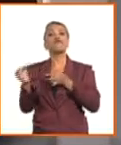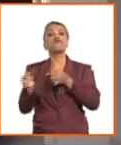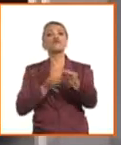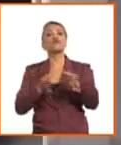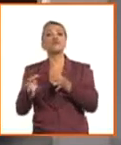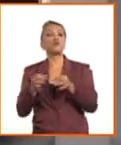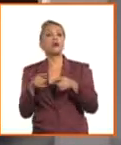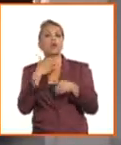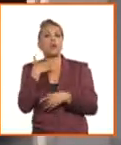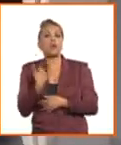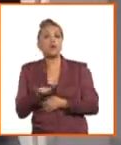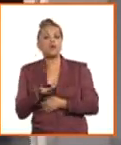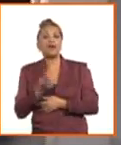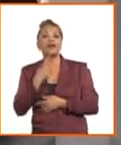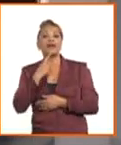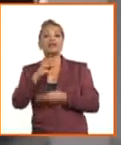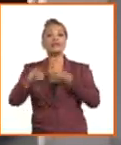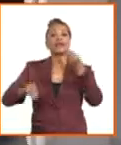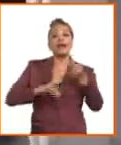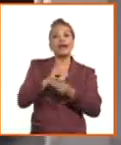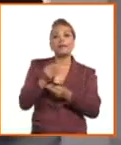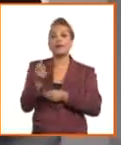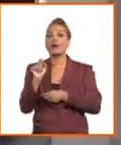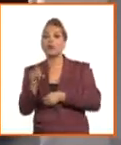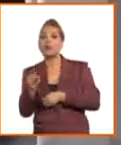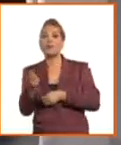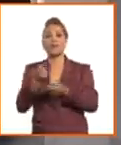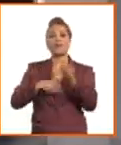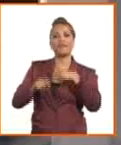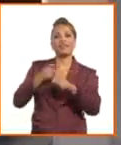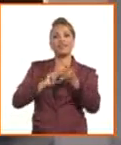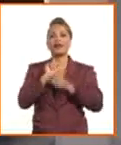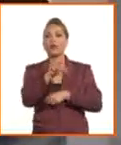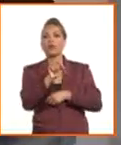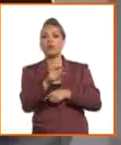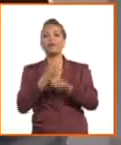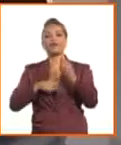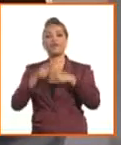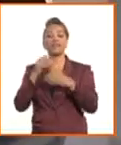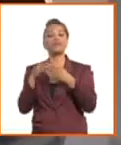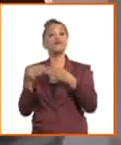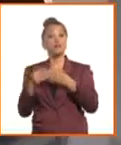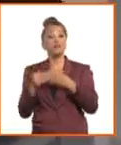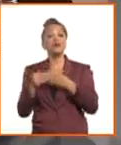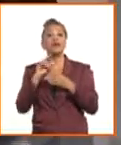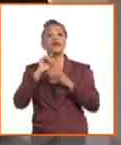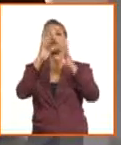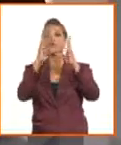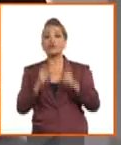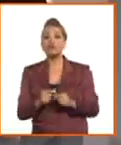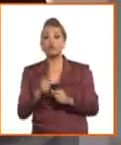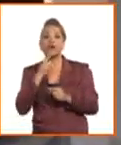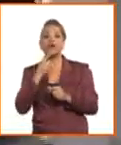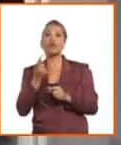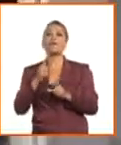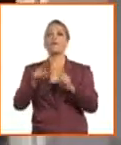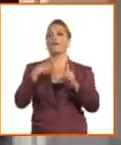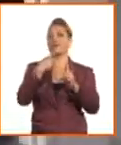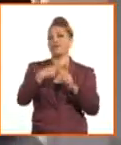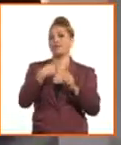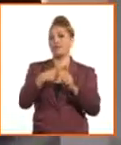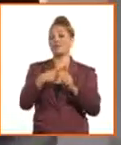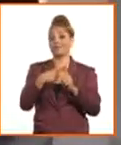esa operación de canje y recanje de divisas, o sea, compra y venta de divisas, reporte un resultado neto positivo. Positivo, claro. O sea,